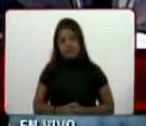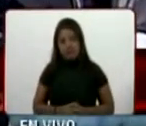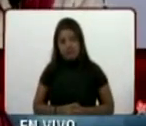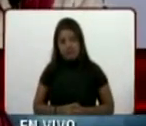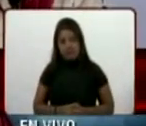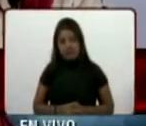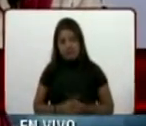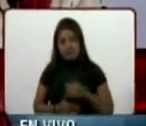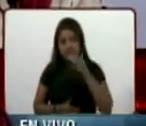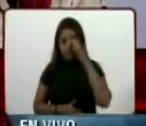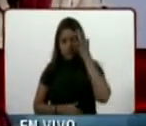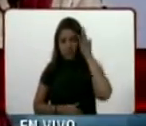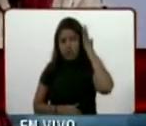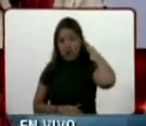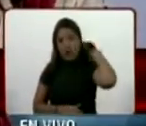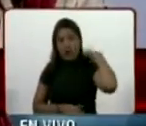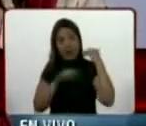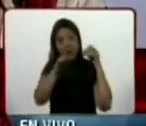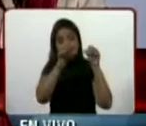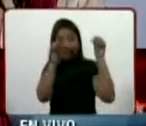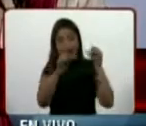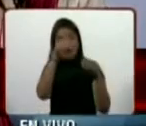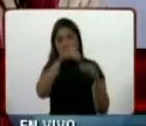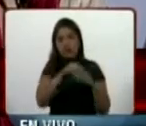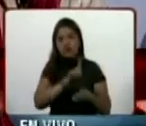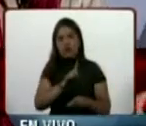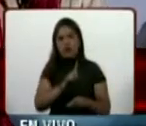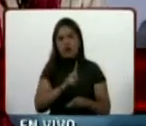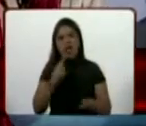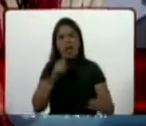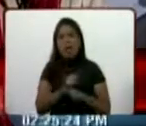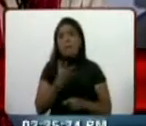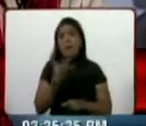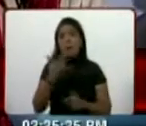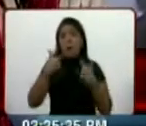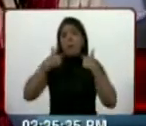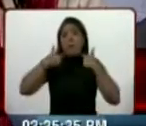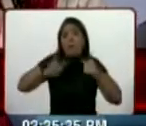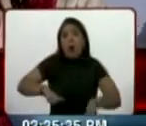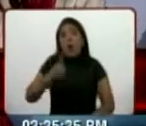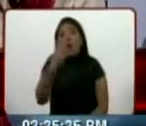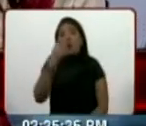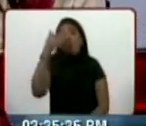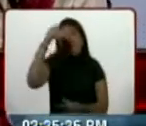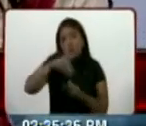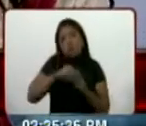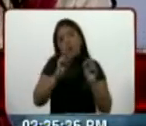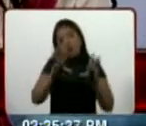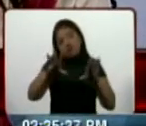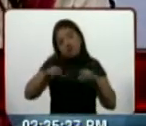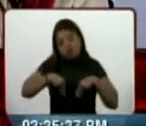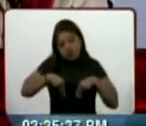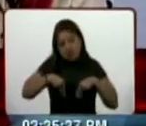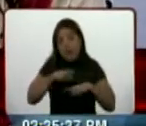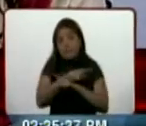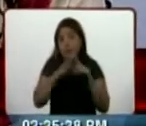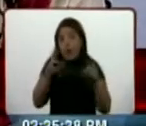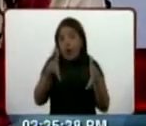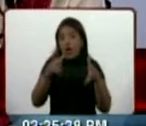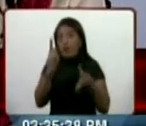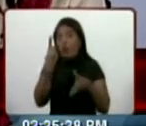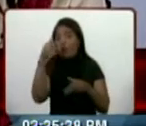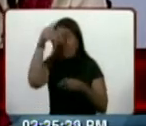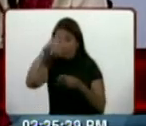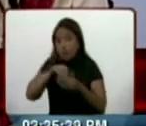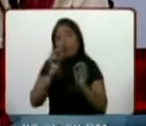Tenemos un sistema electoral perfecto. Yo no me voy a quejar. Si llegara a perder por un voto, pierdo. Pero si gano por un voto,